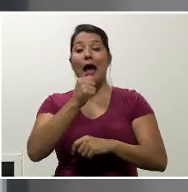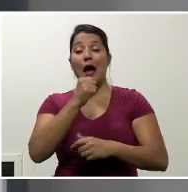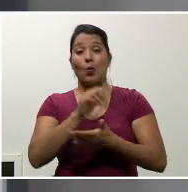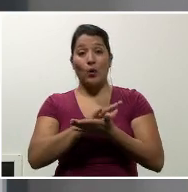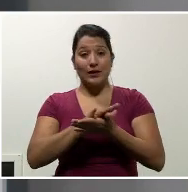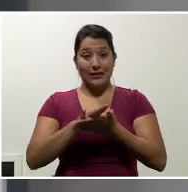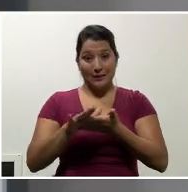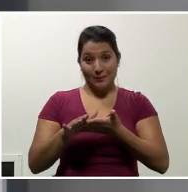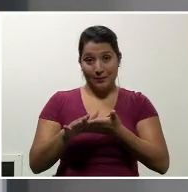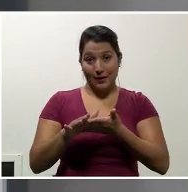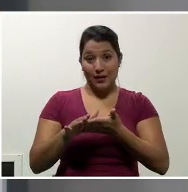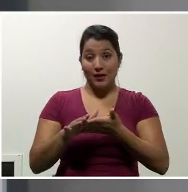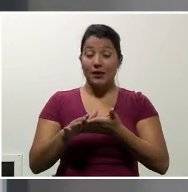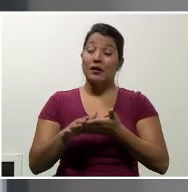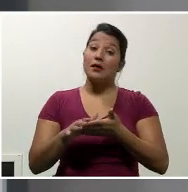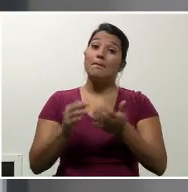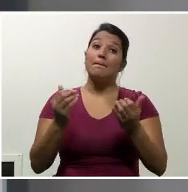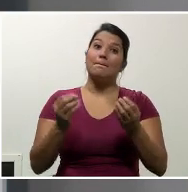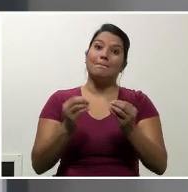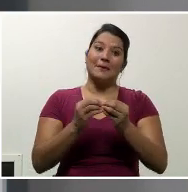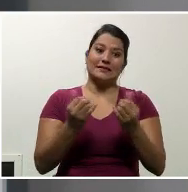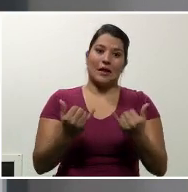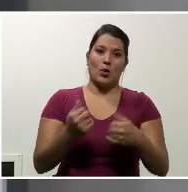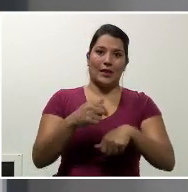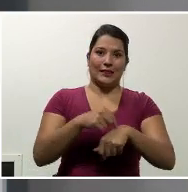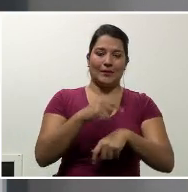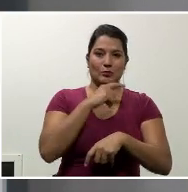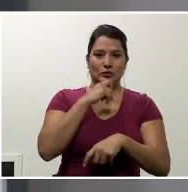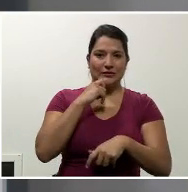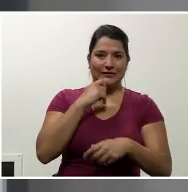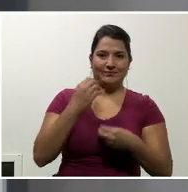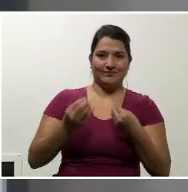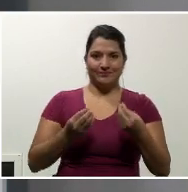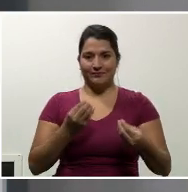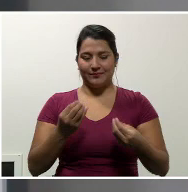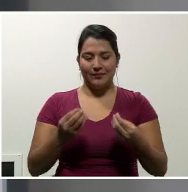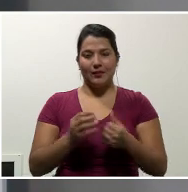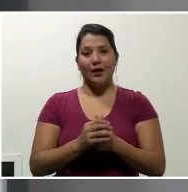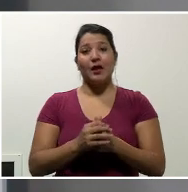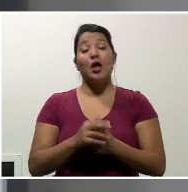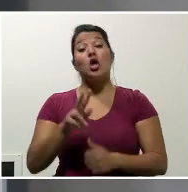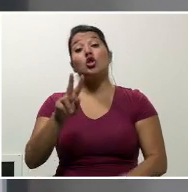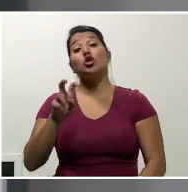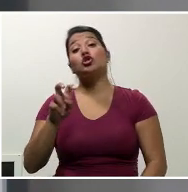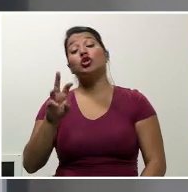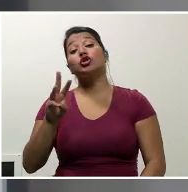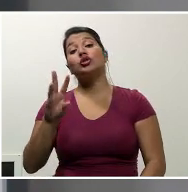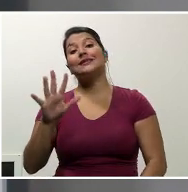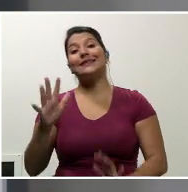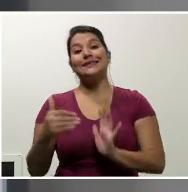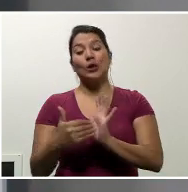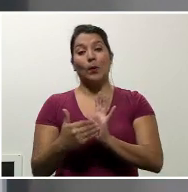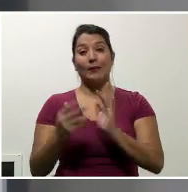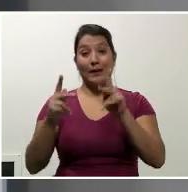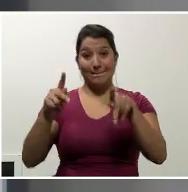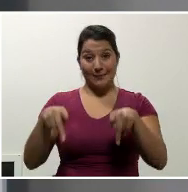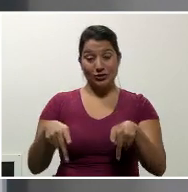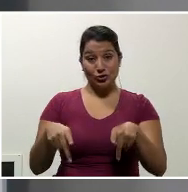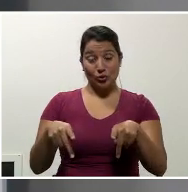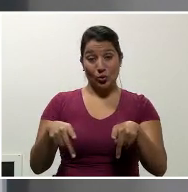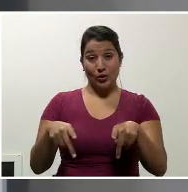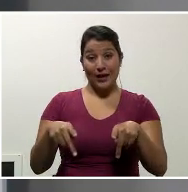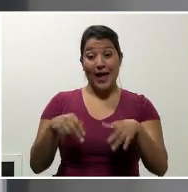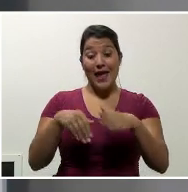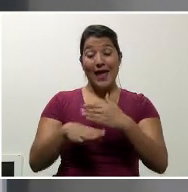potable a pesar de la sequía. El objetivo es que más de 265.000 usuarios de